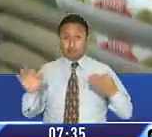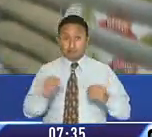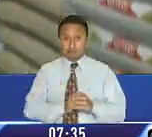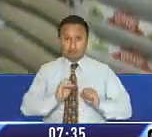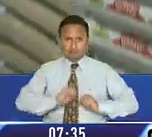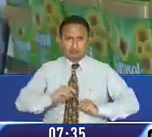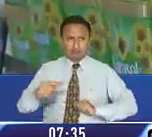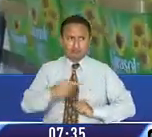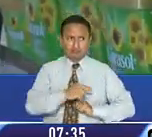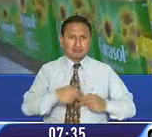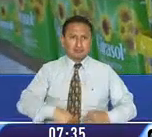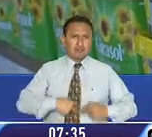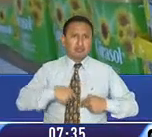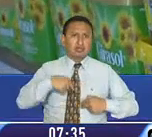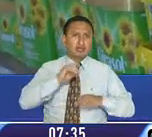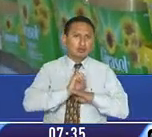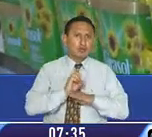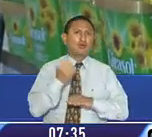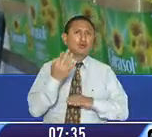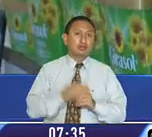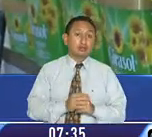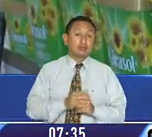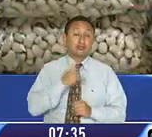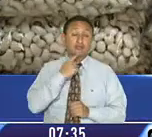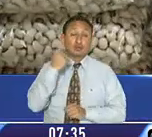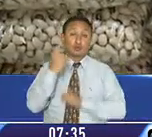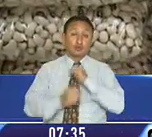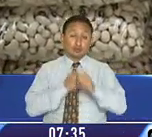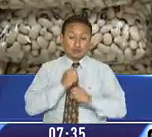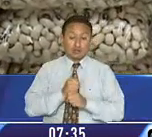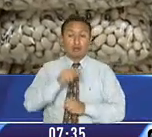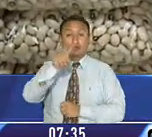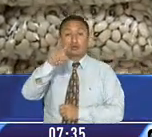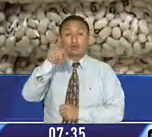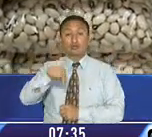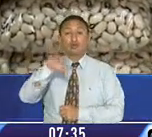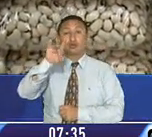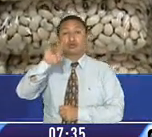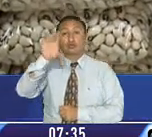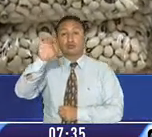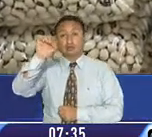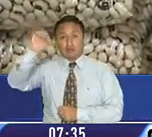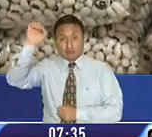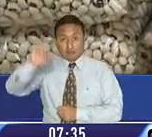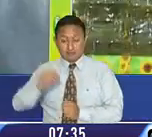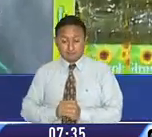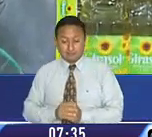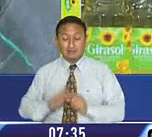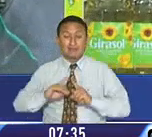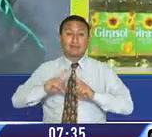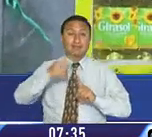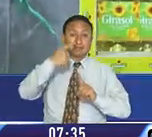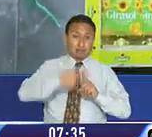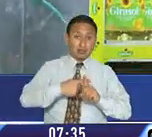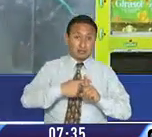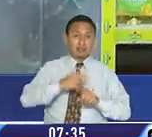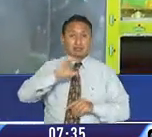costo de la vida, determinó una inflación anual del 2.89%, mientras que la inflación mensual se ubicó en